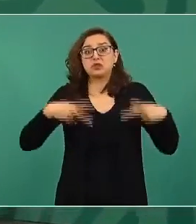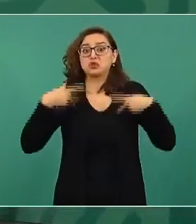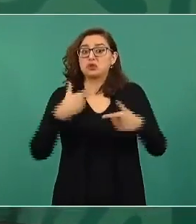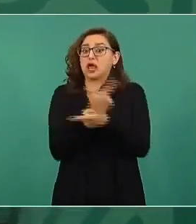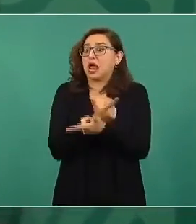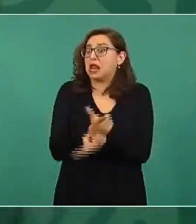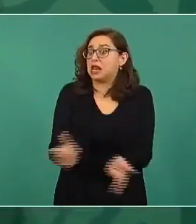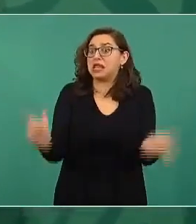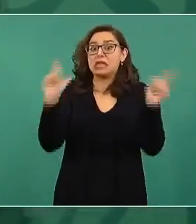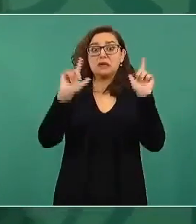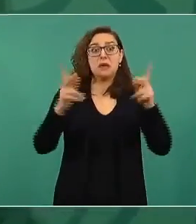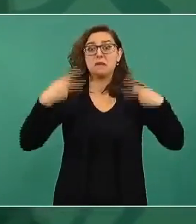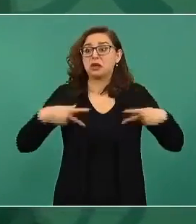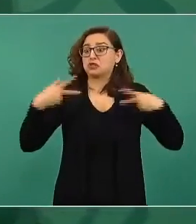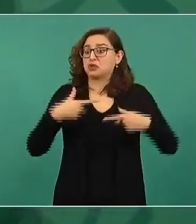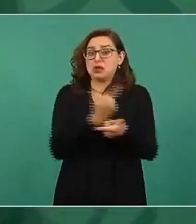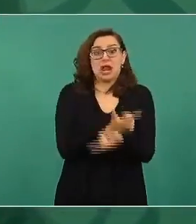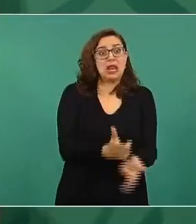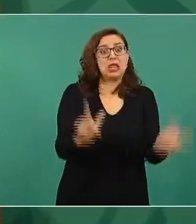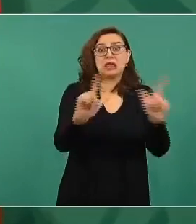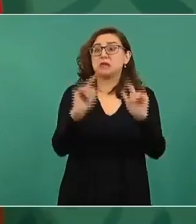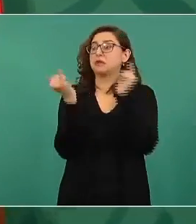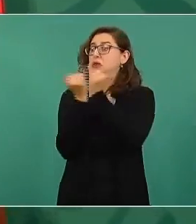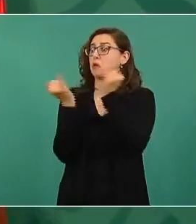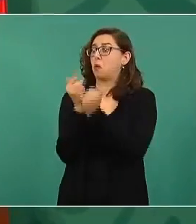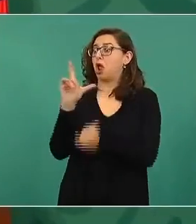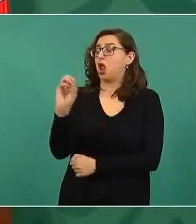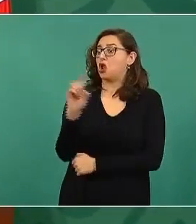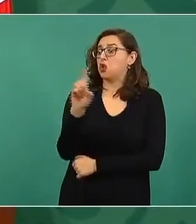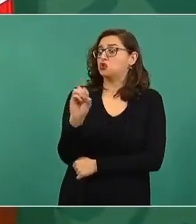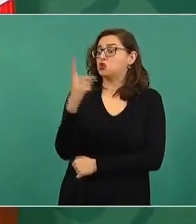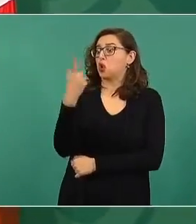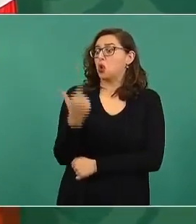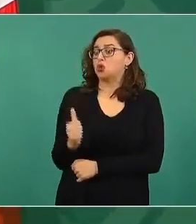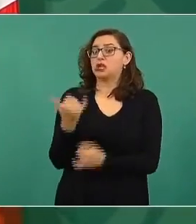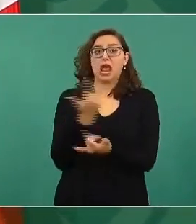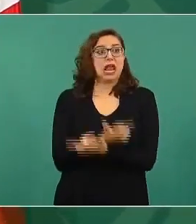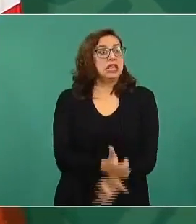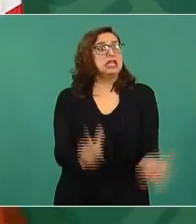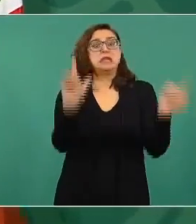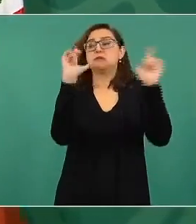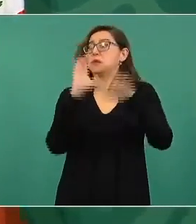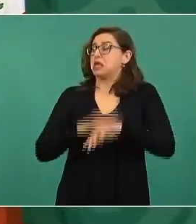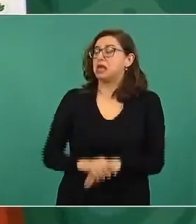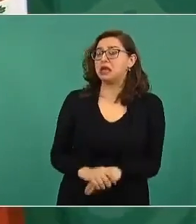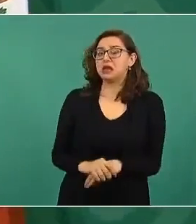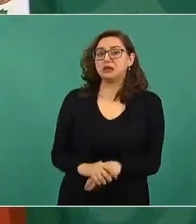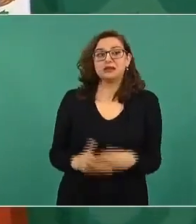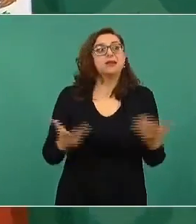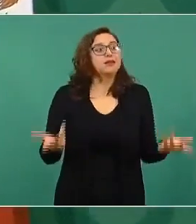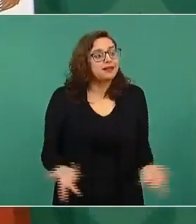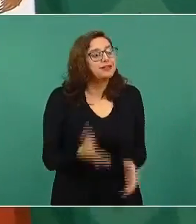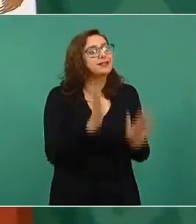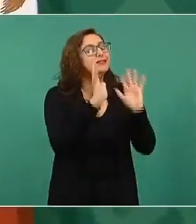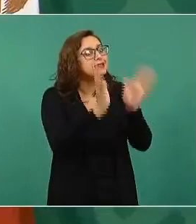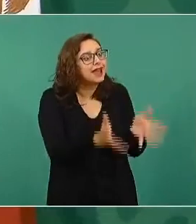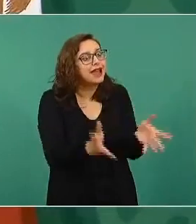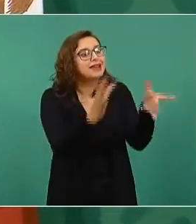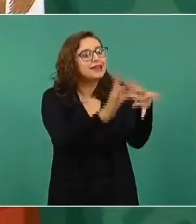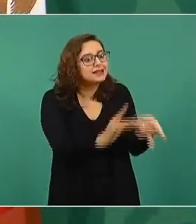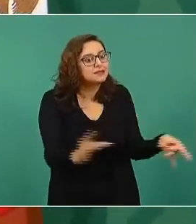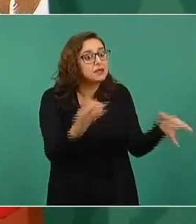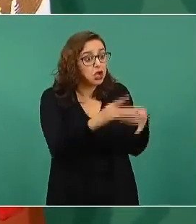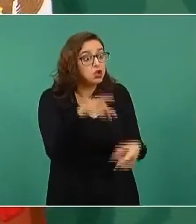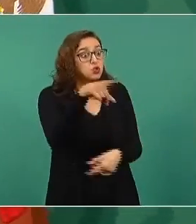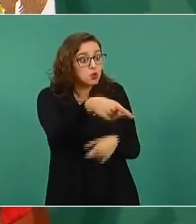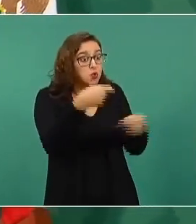Pero eso tiene así que como ver. Lo soy. Ya le dije, ya te comenté, o sea, y tú debes como